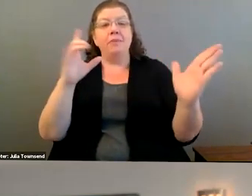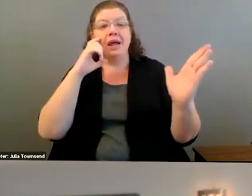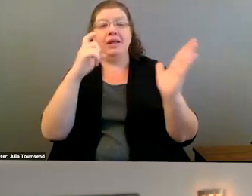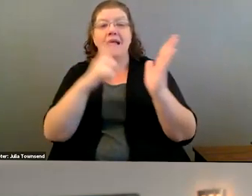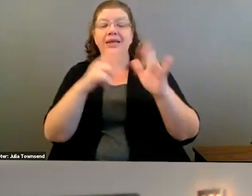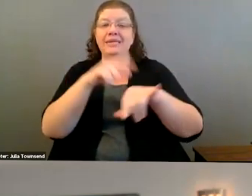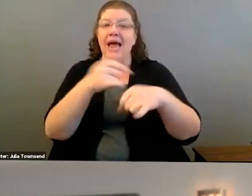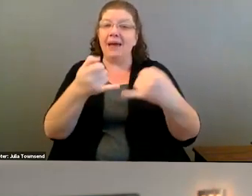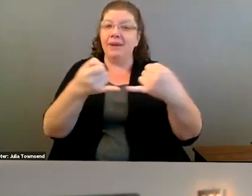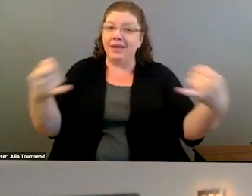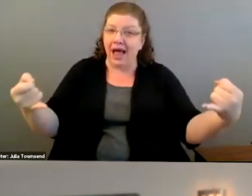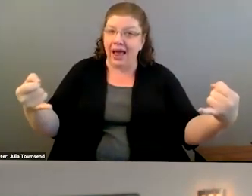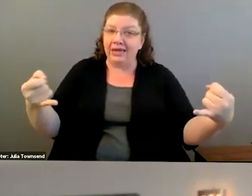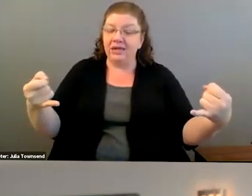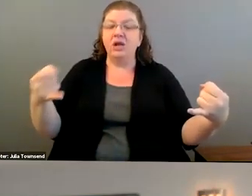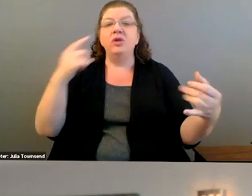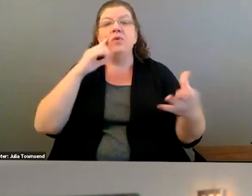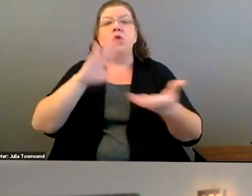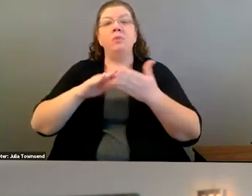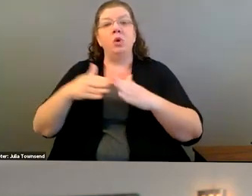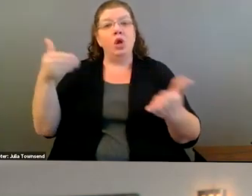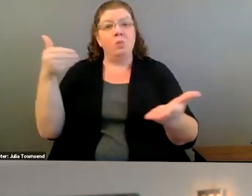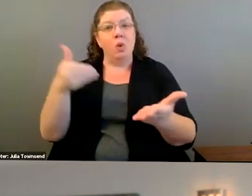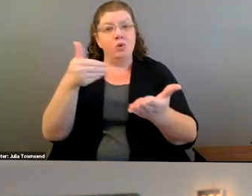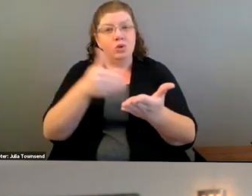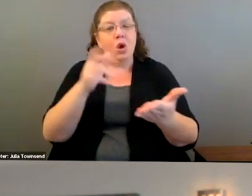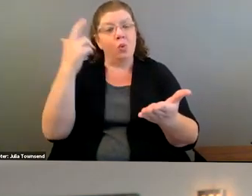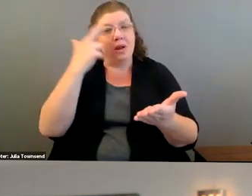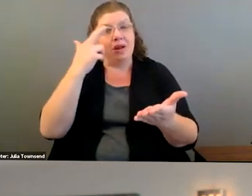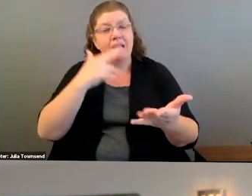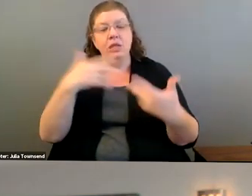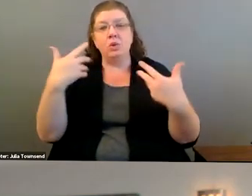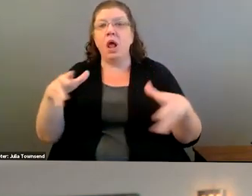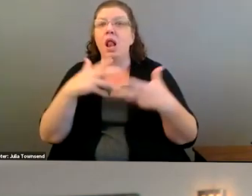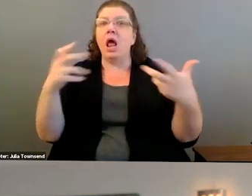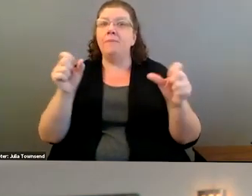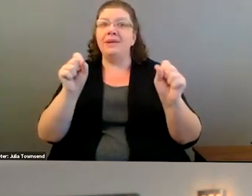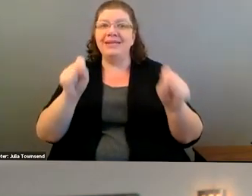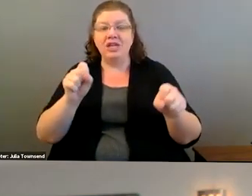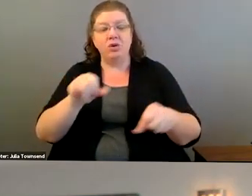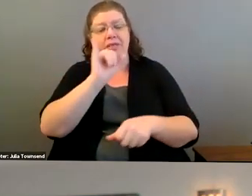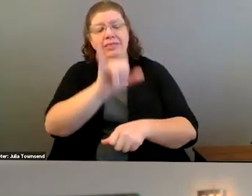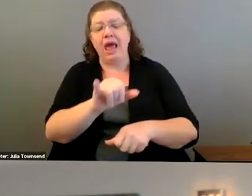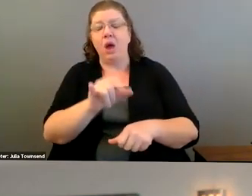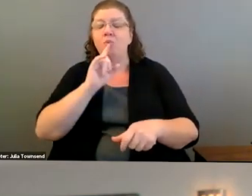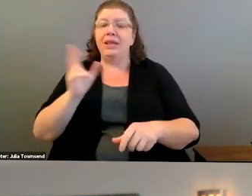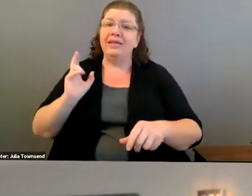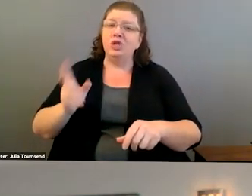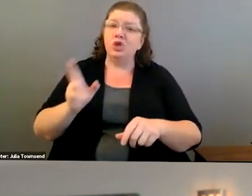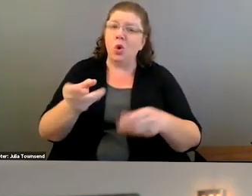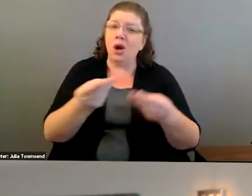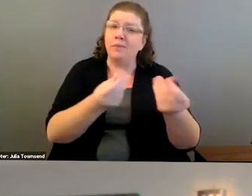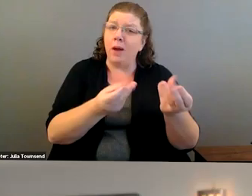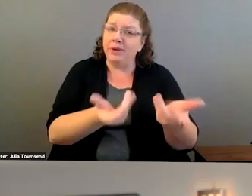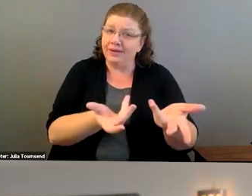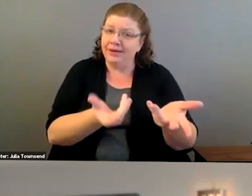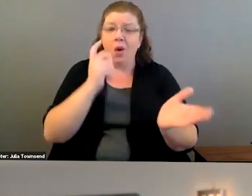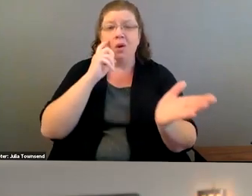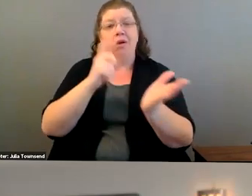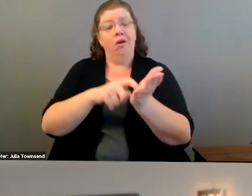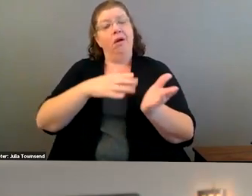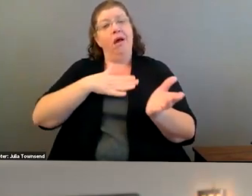establezca una línea de tiempo para mover a la comunidad más cercana para conocer la norma potencial de esta instalación y quisiera planners